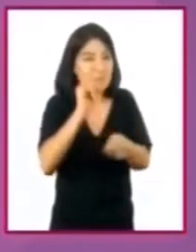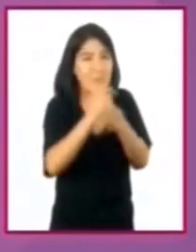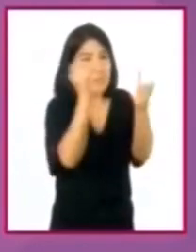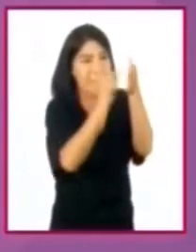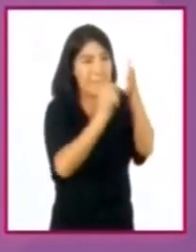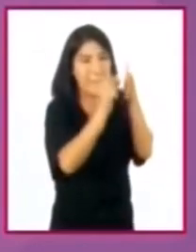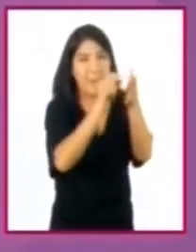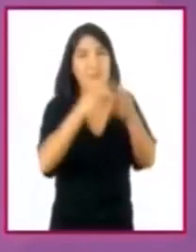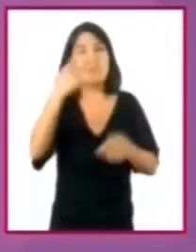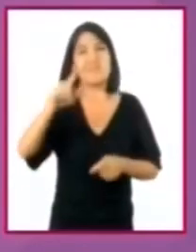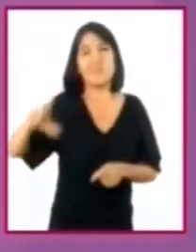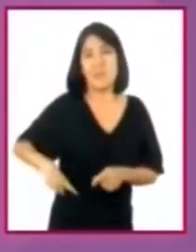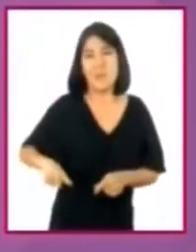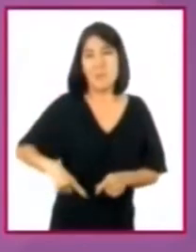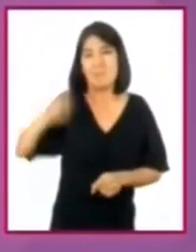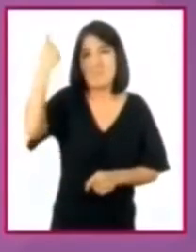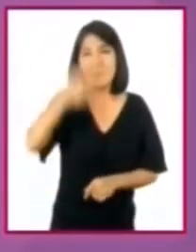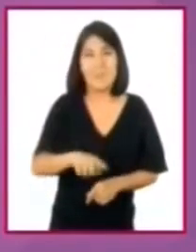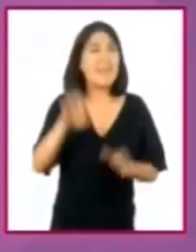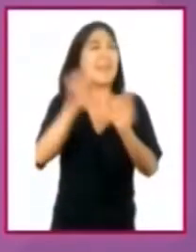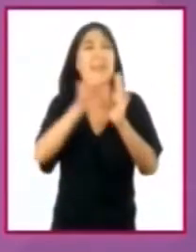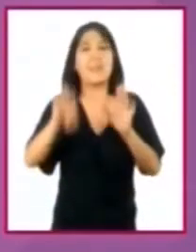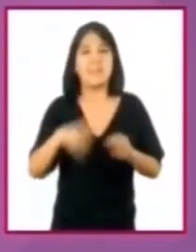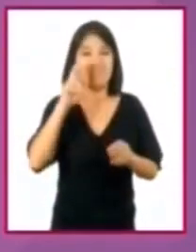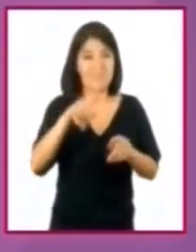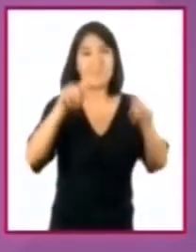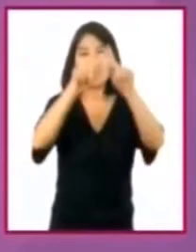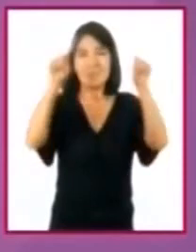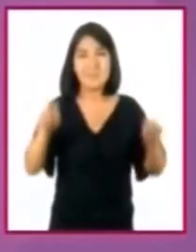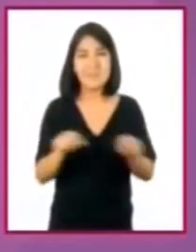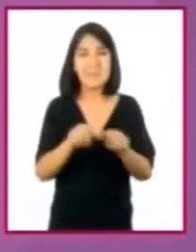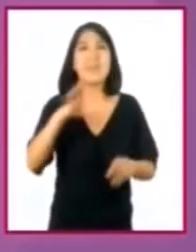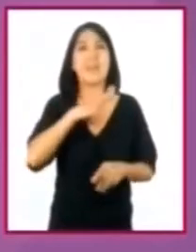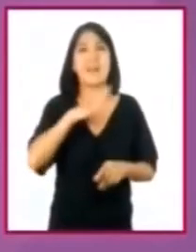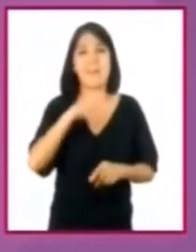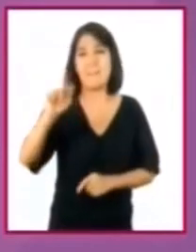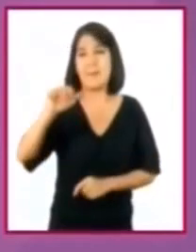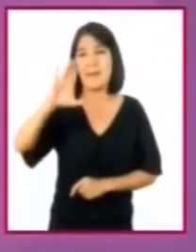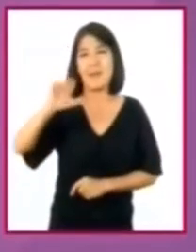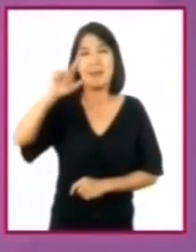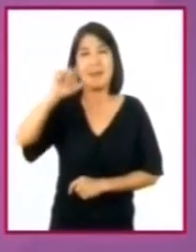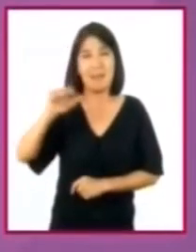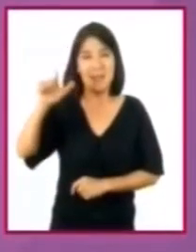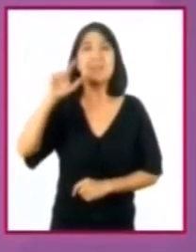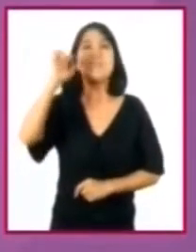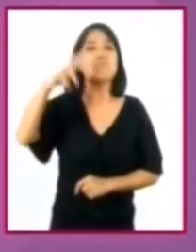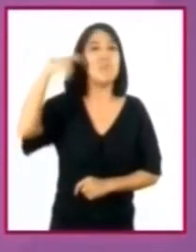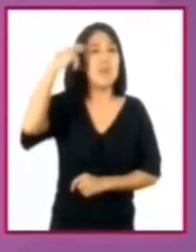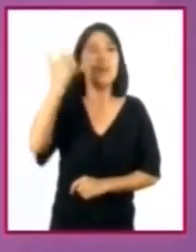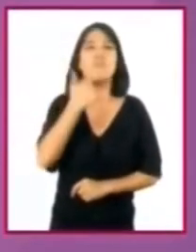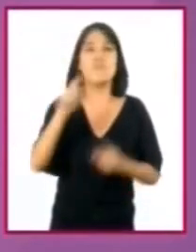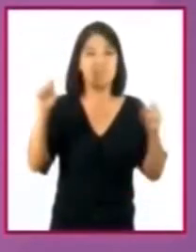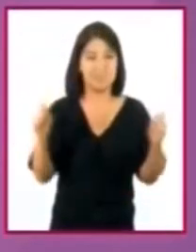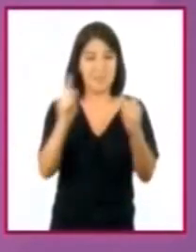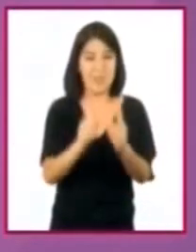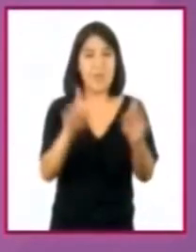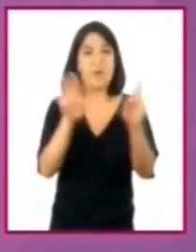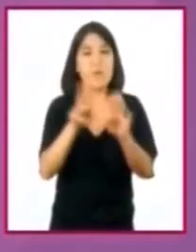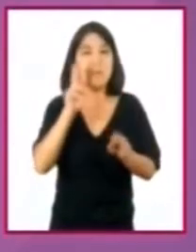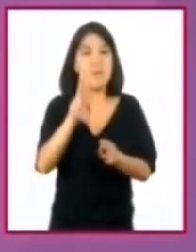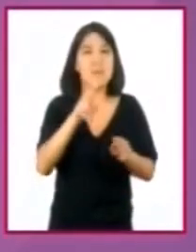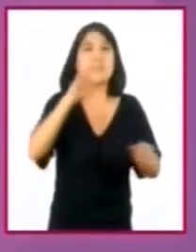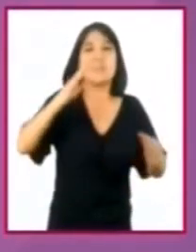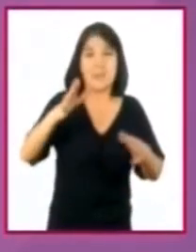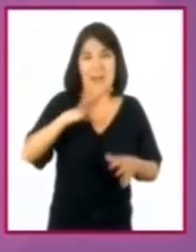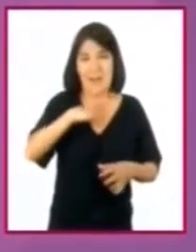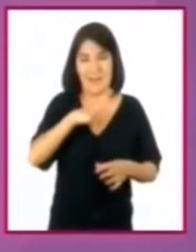ciudades. Por ejemplo, en este tablero se representa a Pacal y a la Reina Roja entregando el tocado real y las insignias